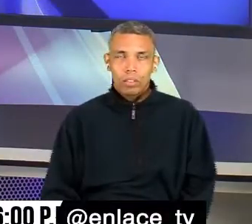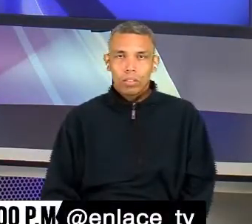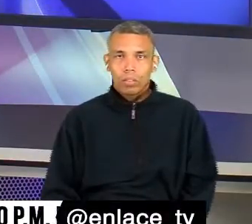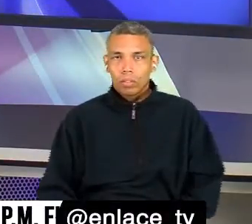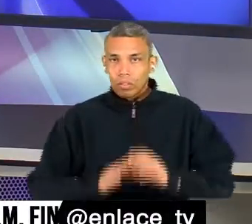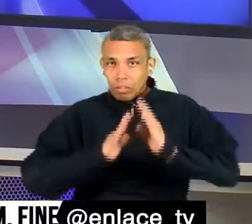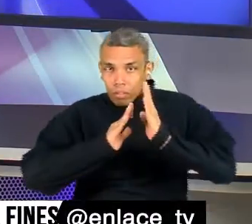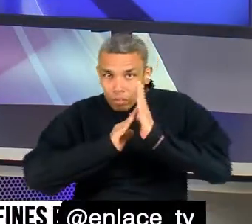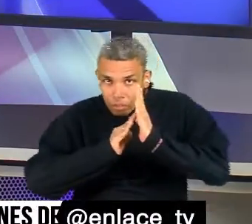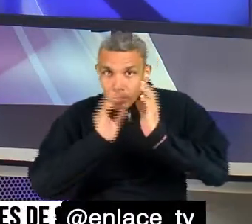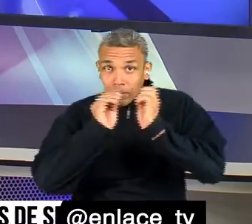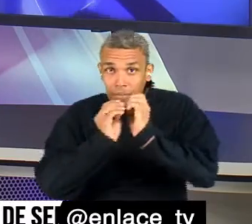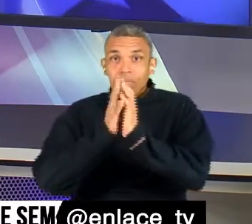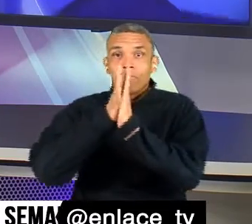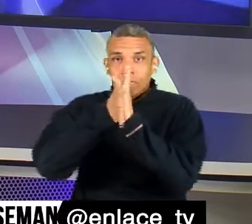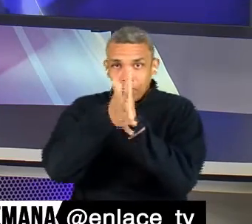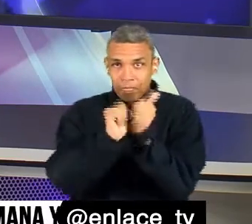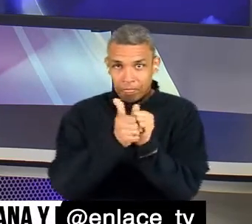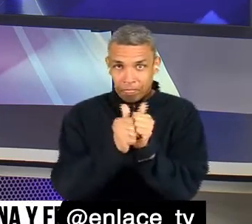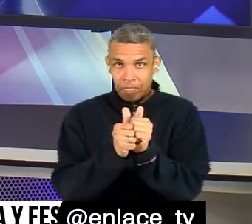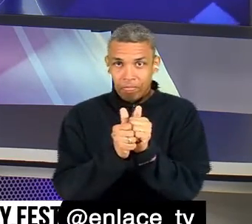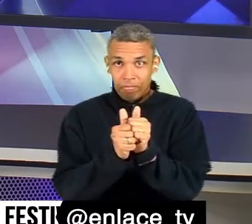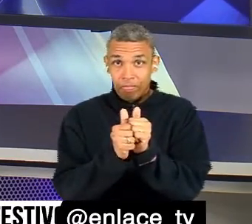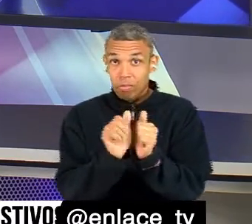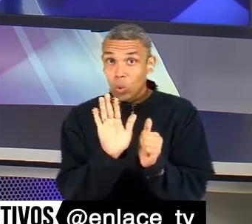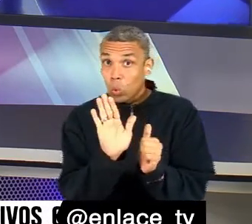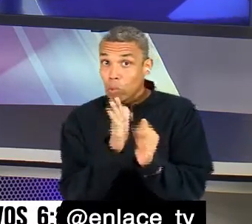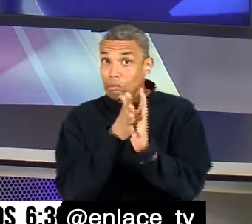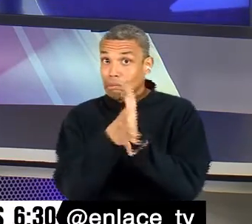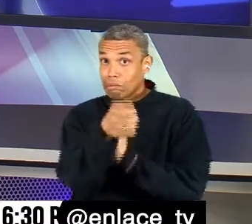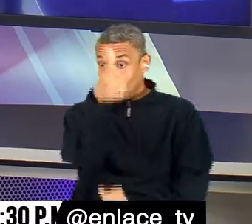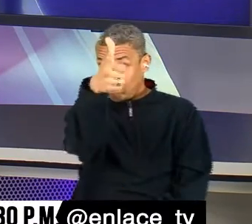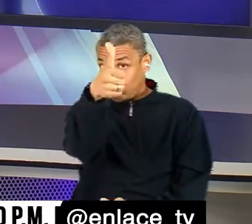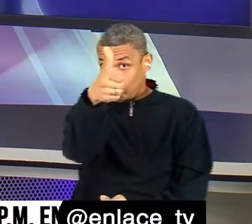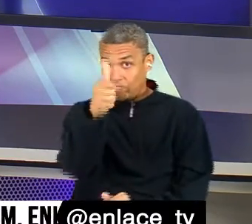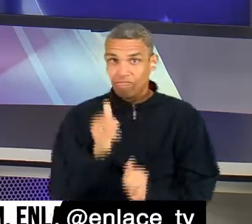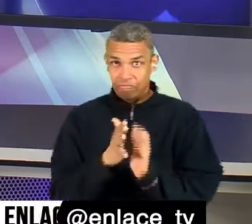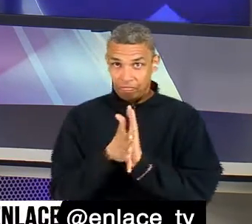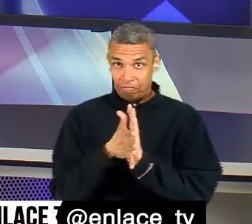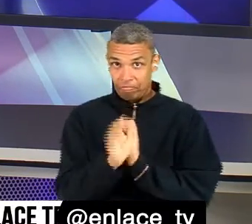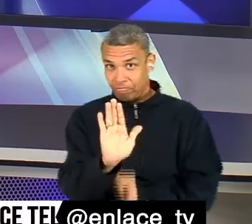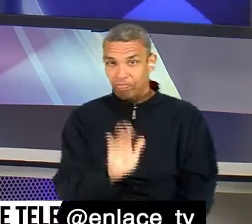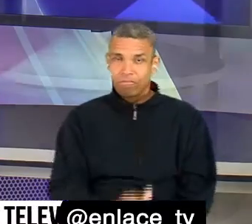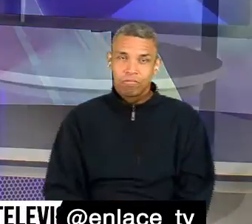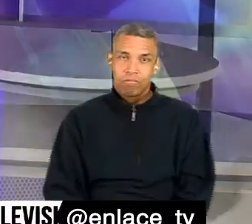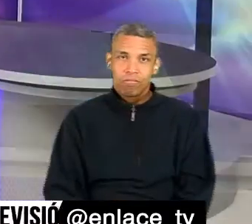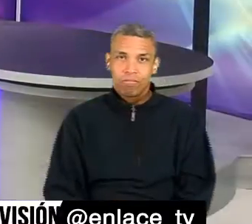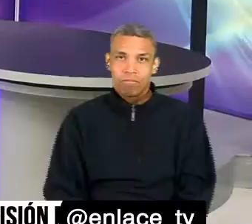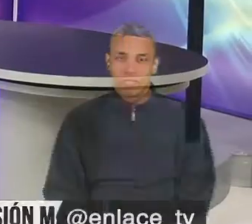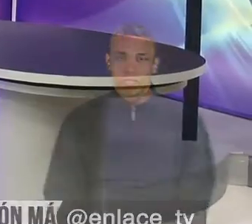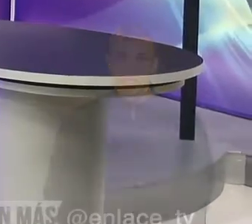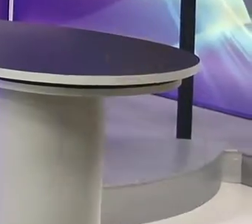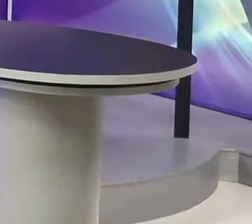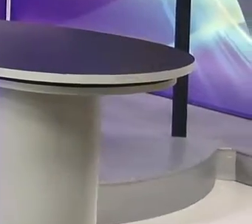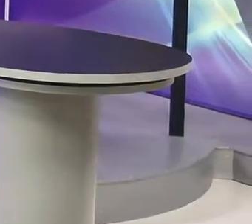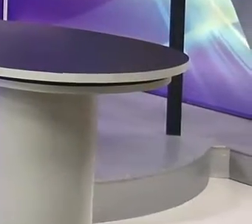pausa y ya regresamos con información deportiva, con buenas noticias deportivas en Enlace Noticias. Ya regresamos.